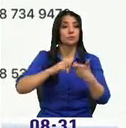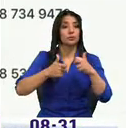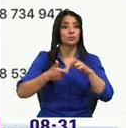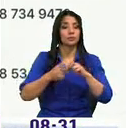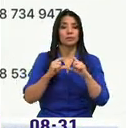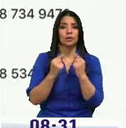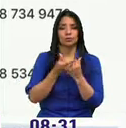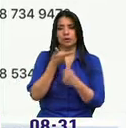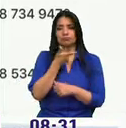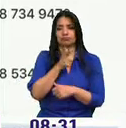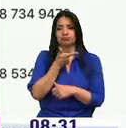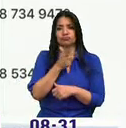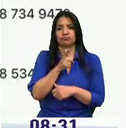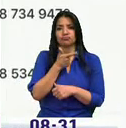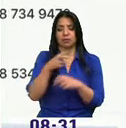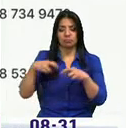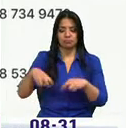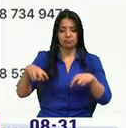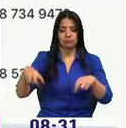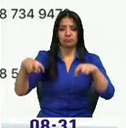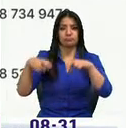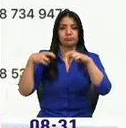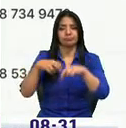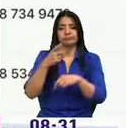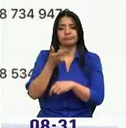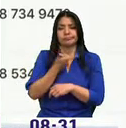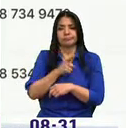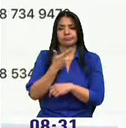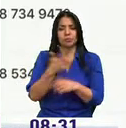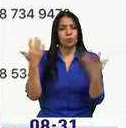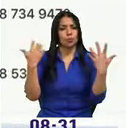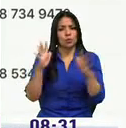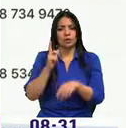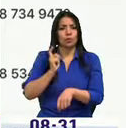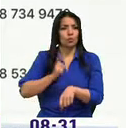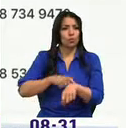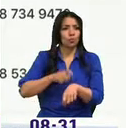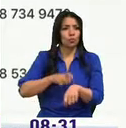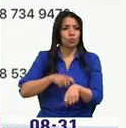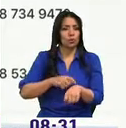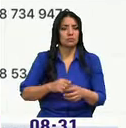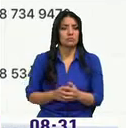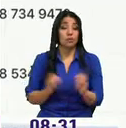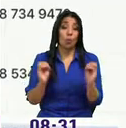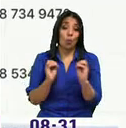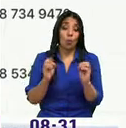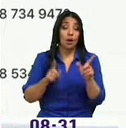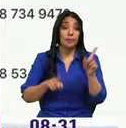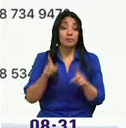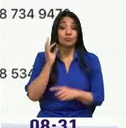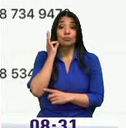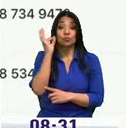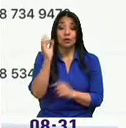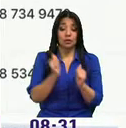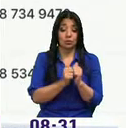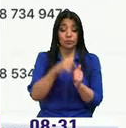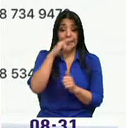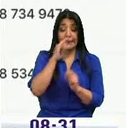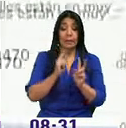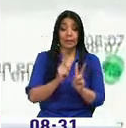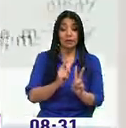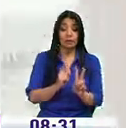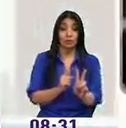grupos de alcohólicos que se reúnen en las esquinas del barrio durante cualquier hora, incluso algunas veces hasta las mujeres con niños. No sabemos